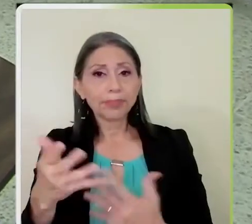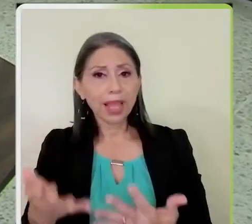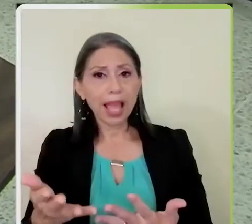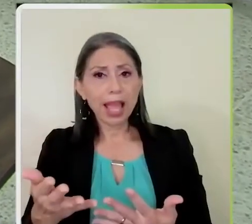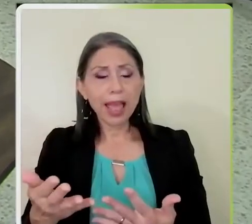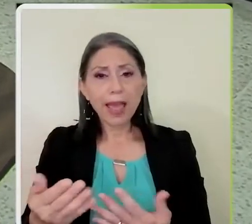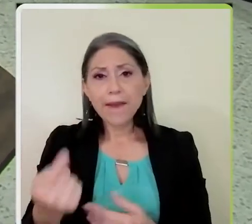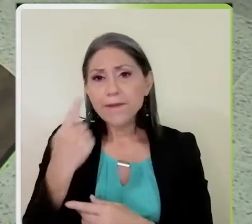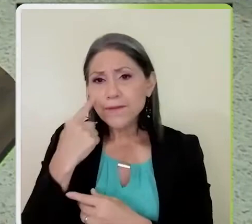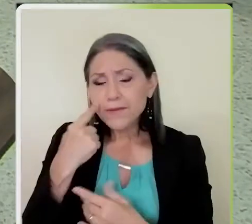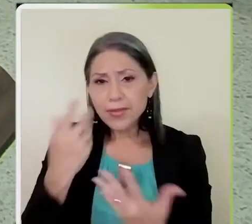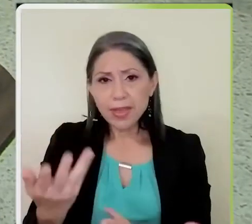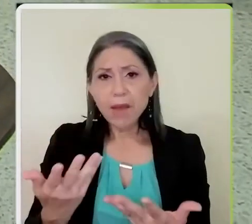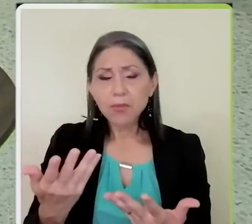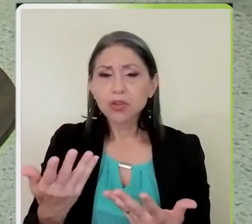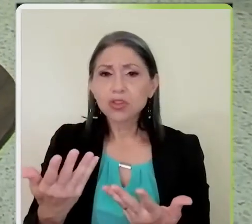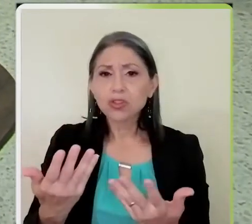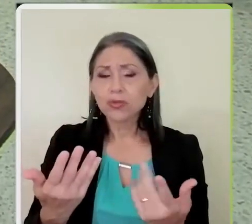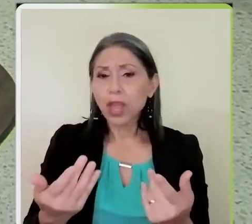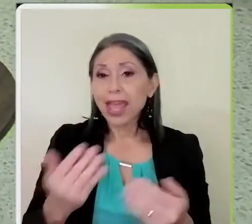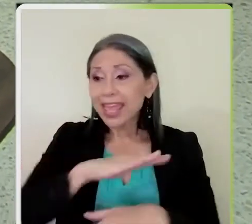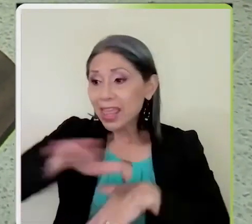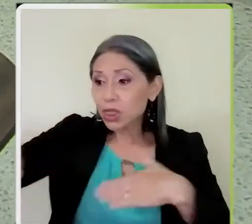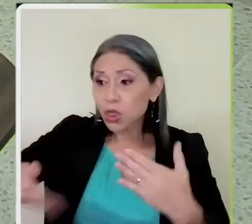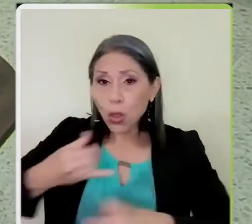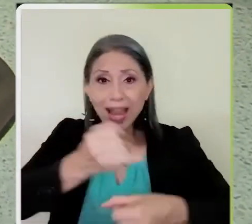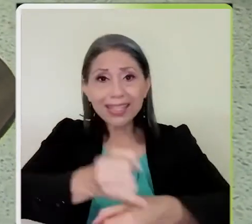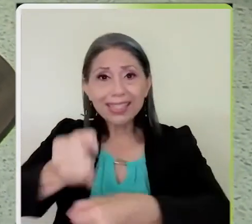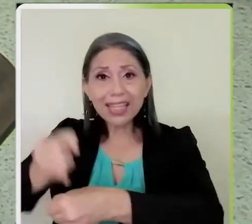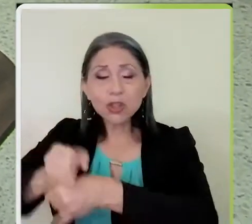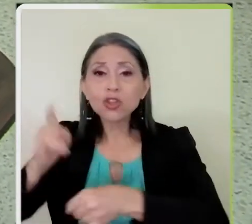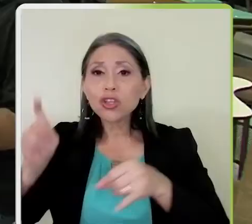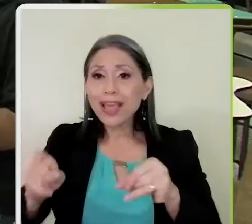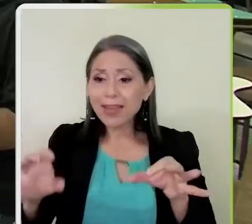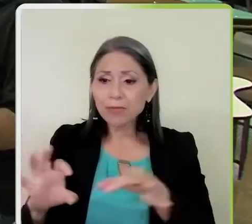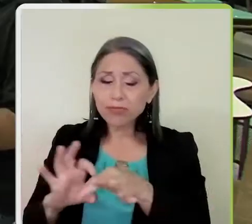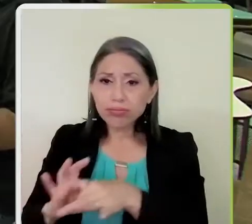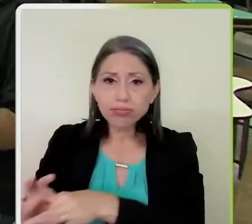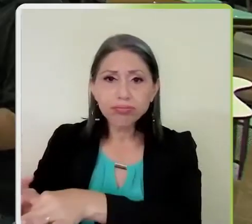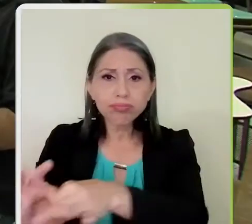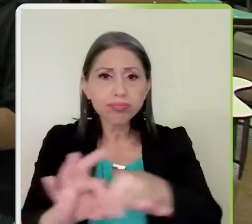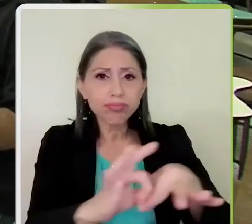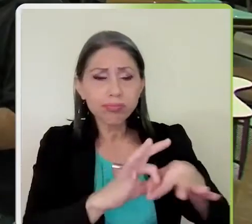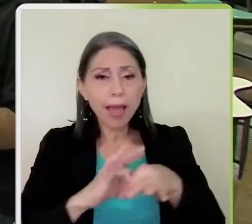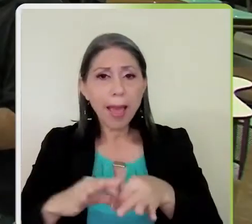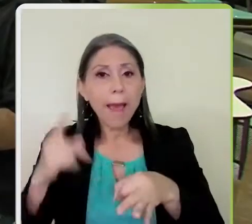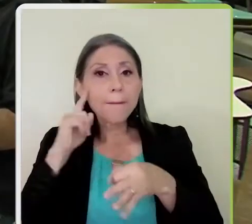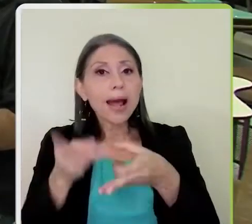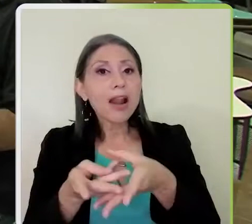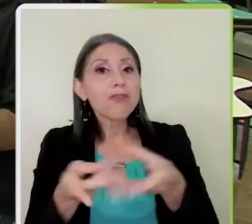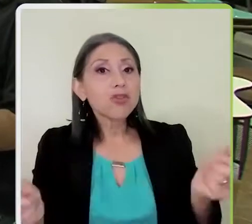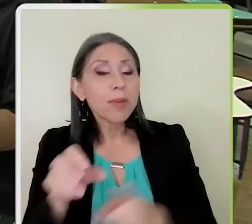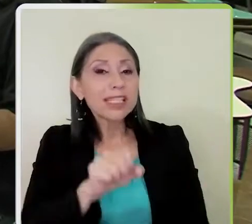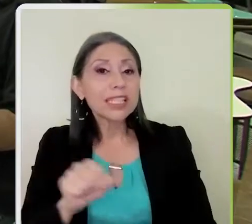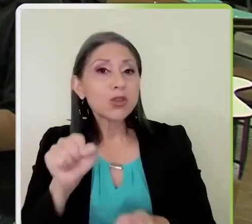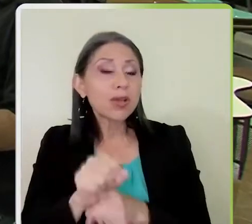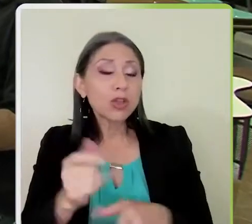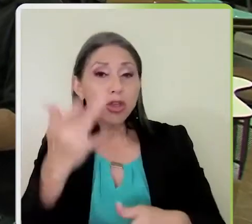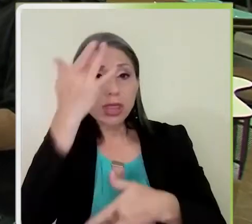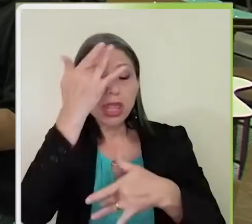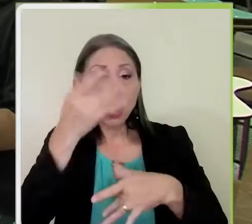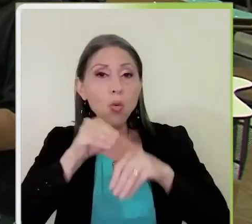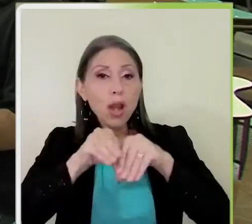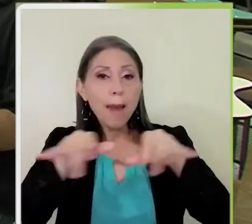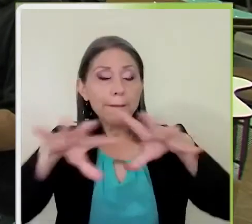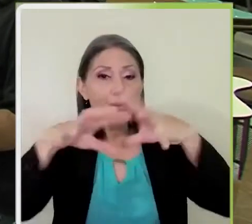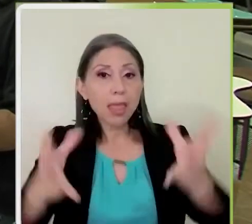esa interseccionalidad que deben tener todas las instituciones para resolver en la situación de una pandemia o de cualquier